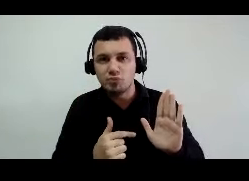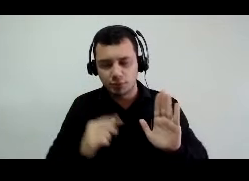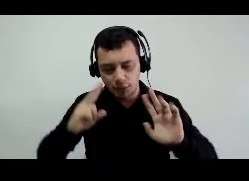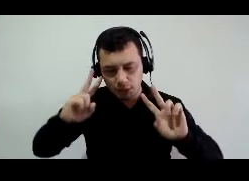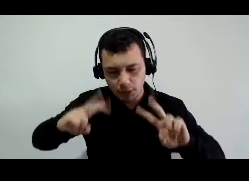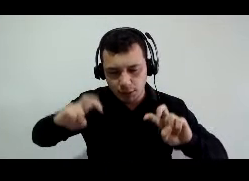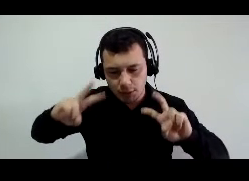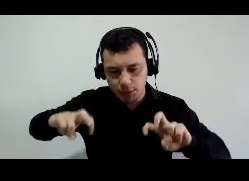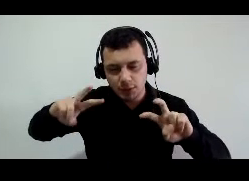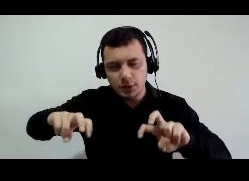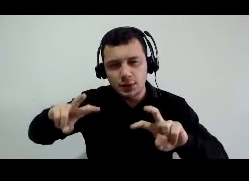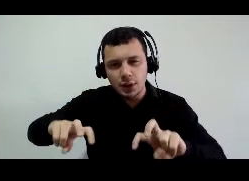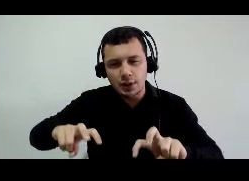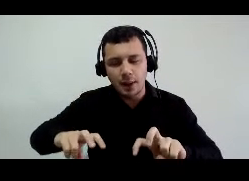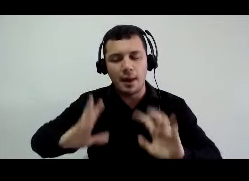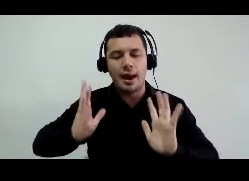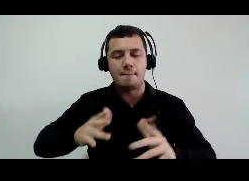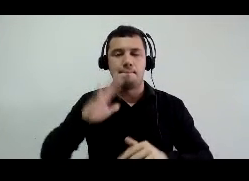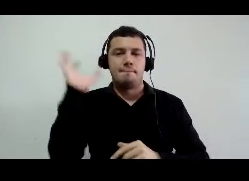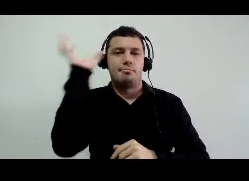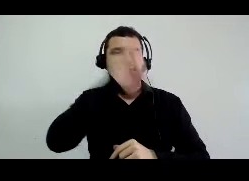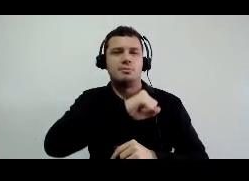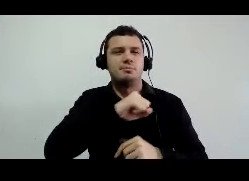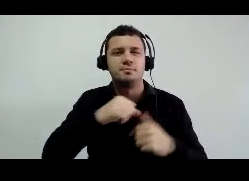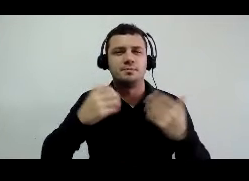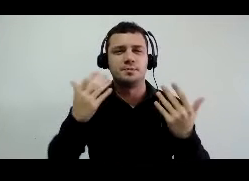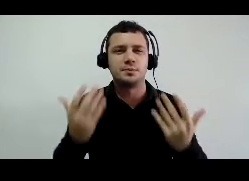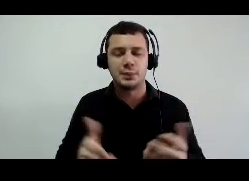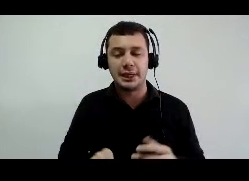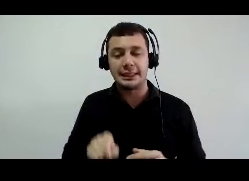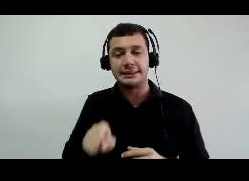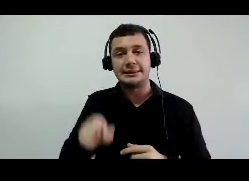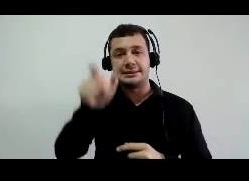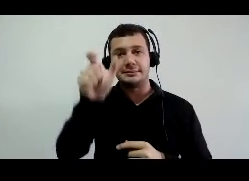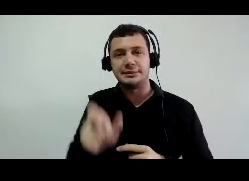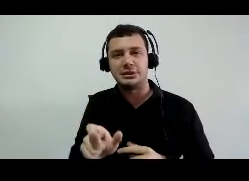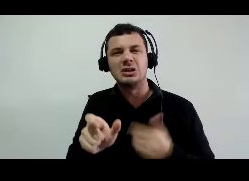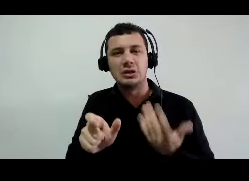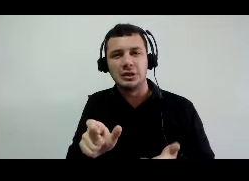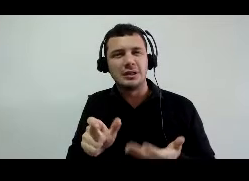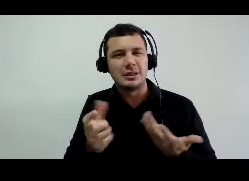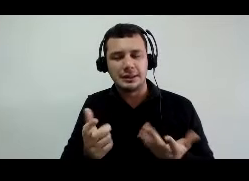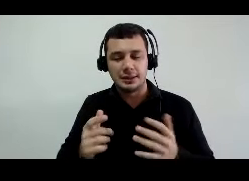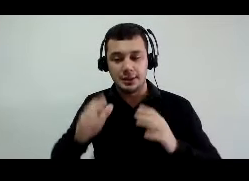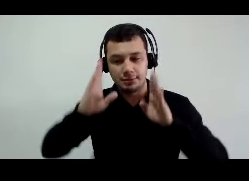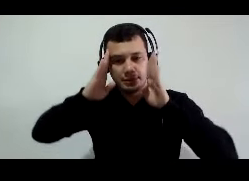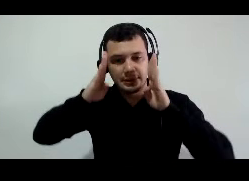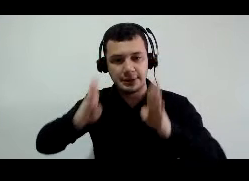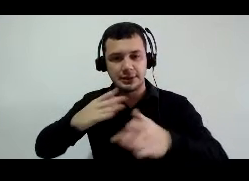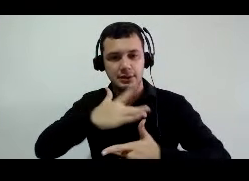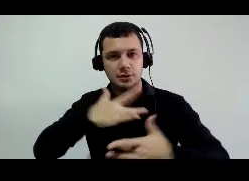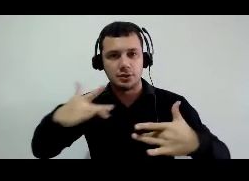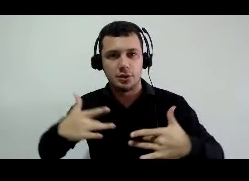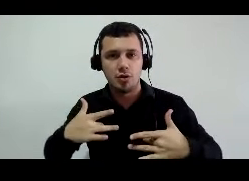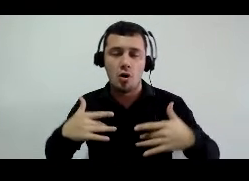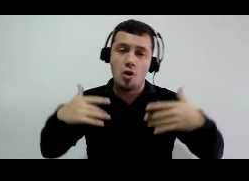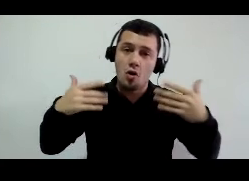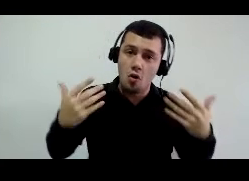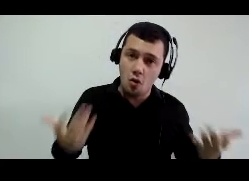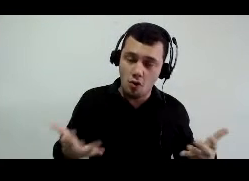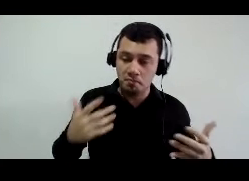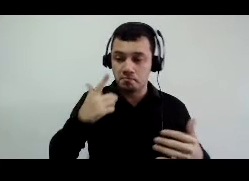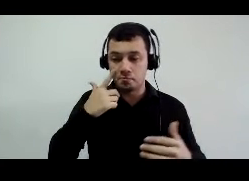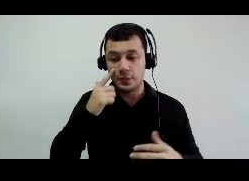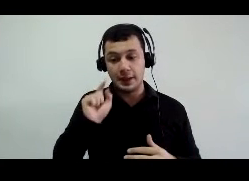nos lleven a minimizar el evento adverso de la atención en salud o que nos lleven a mitigar las consecuencias.